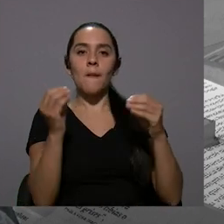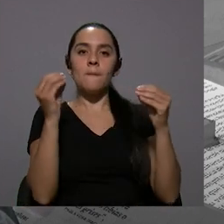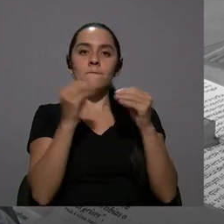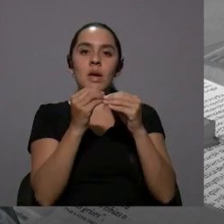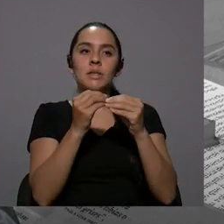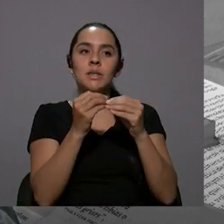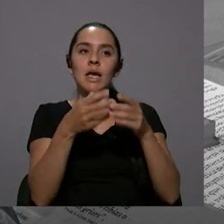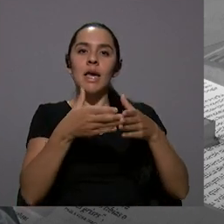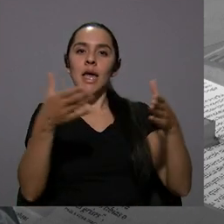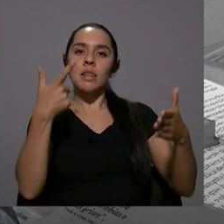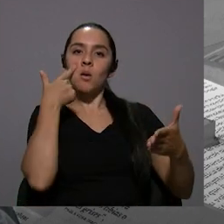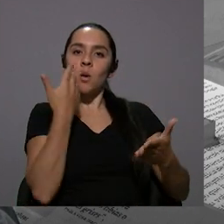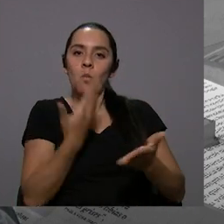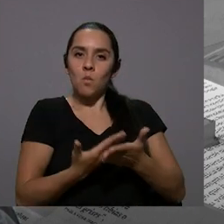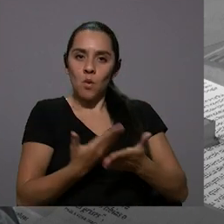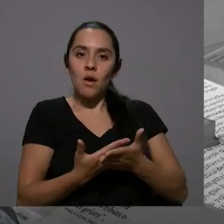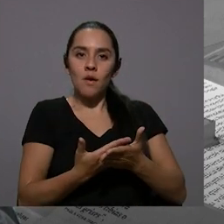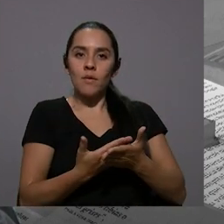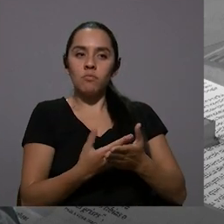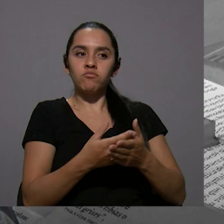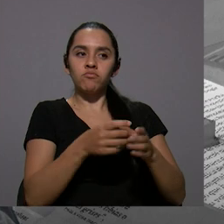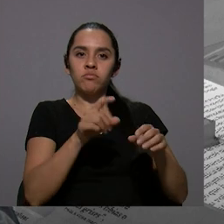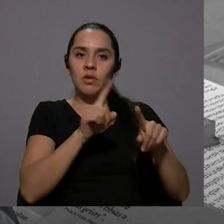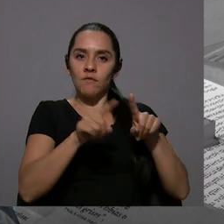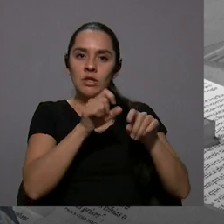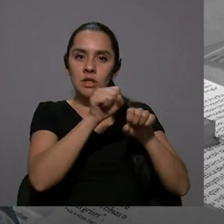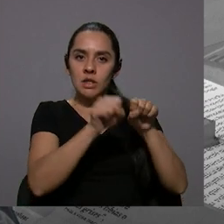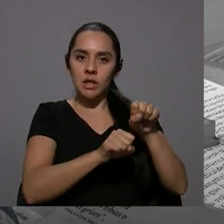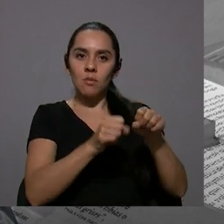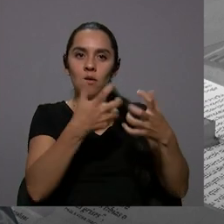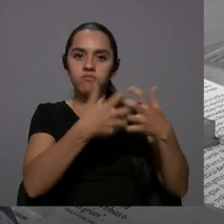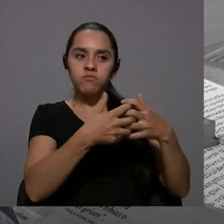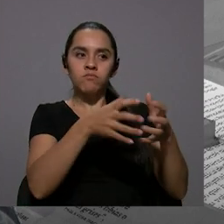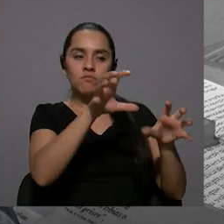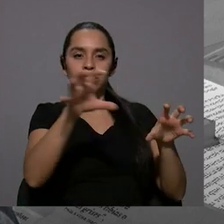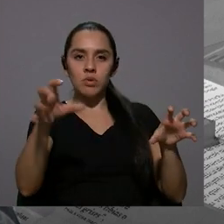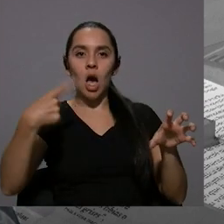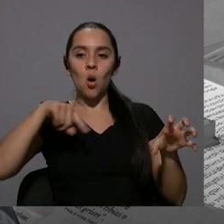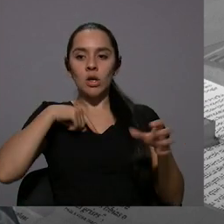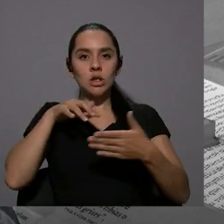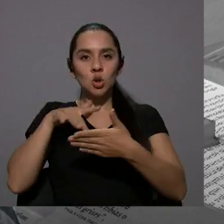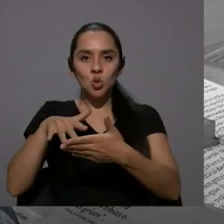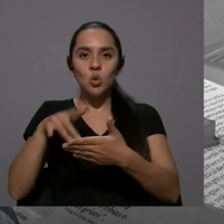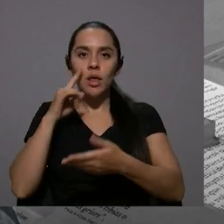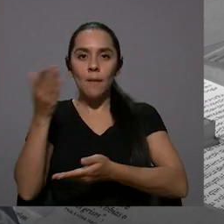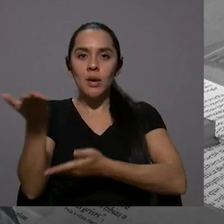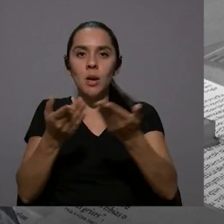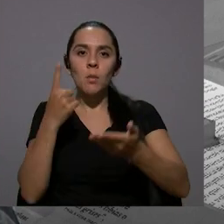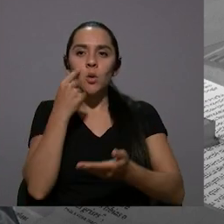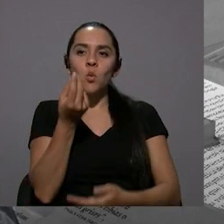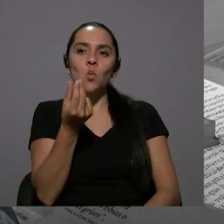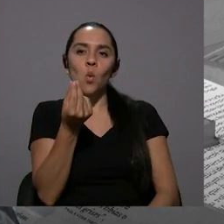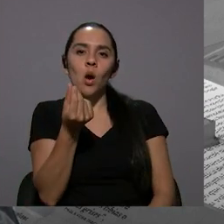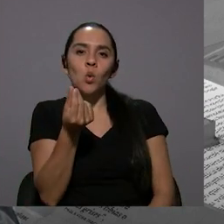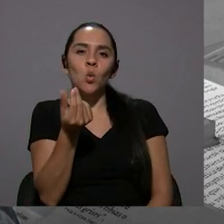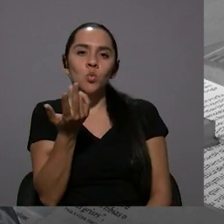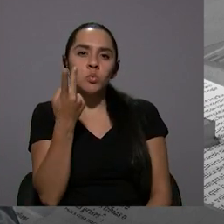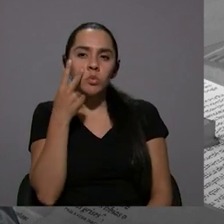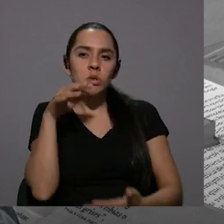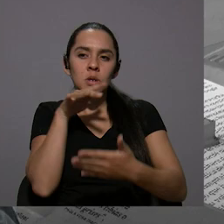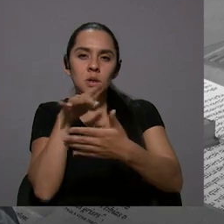más grande vamos a ver estamos haciendo ahorita los estudios de otra vez de mercado para establecer Cuánto se le era el